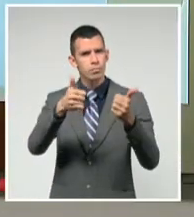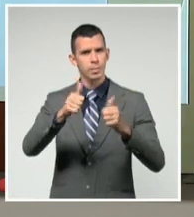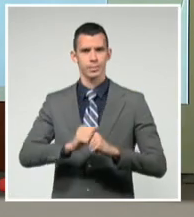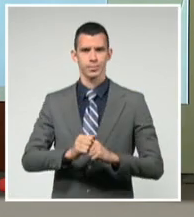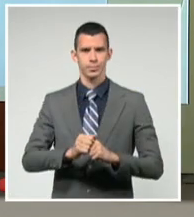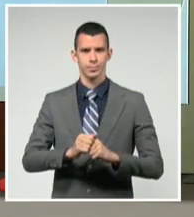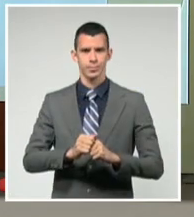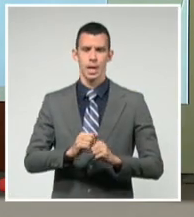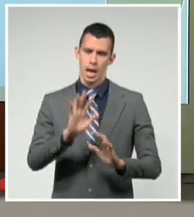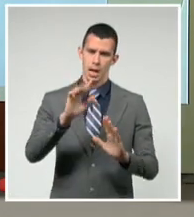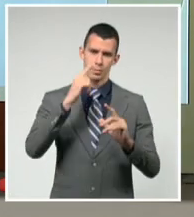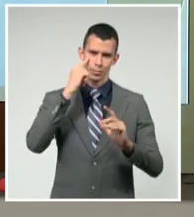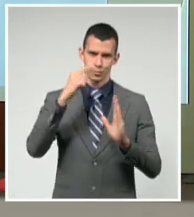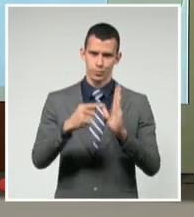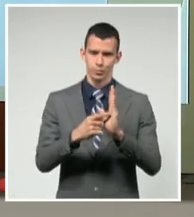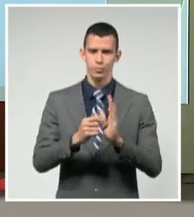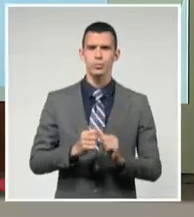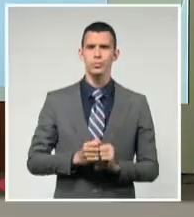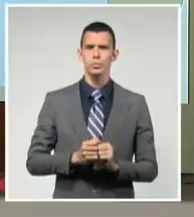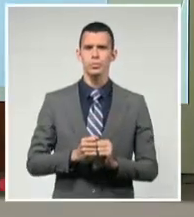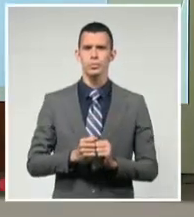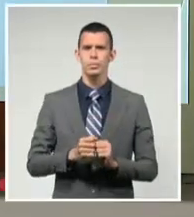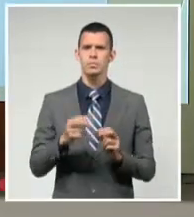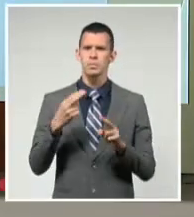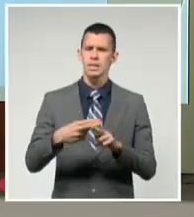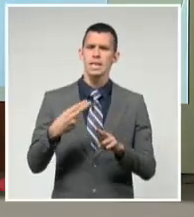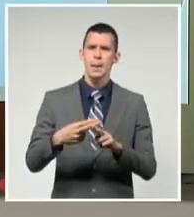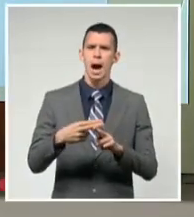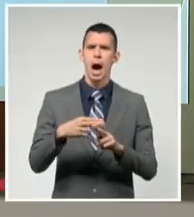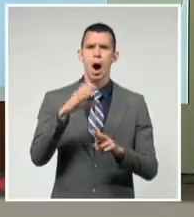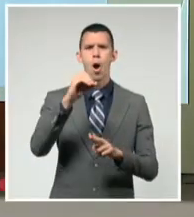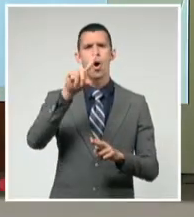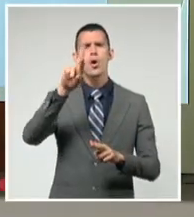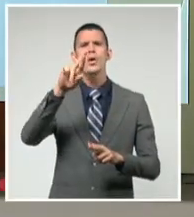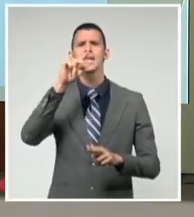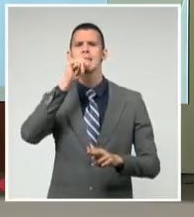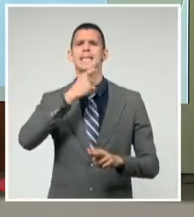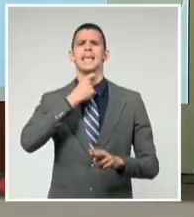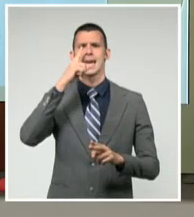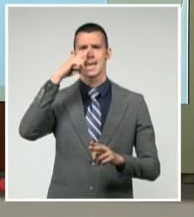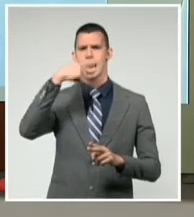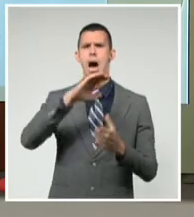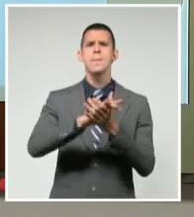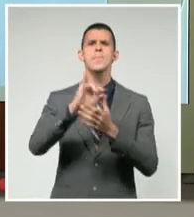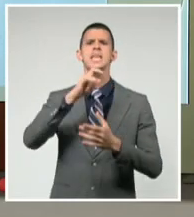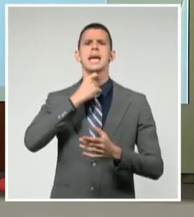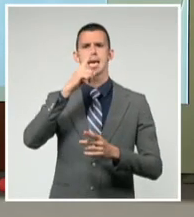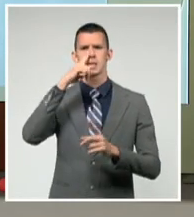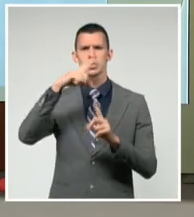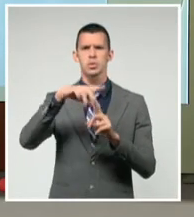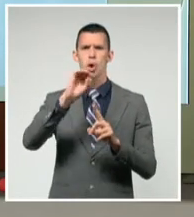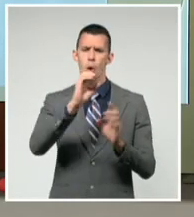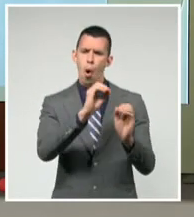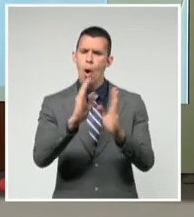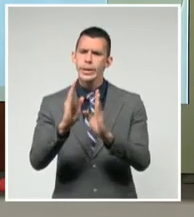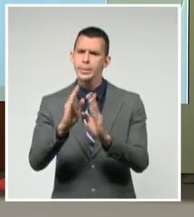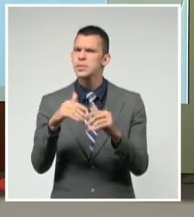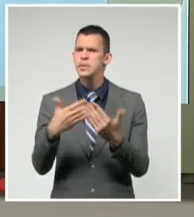y en qué consiste el ordenamiento monetario el proceso como lo decía se compone de cuatro partes esenciales